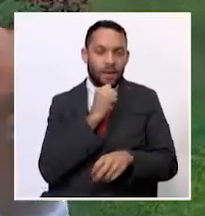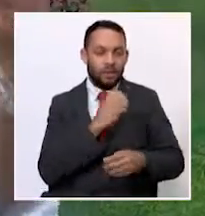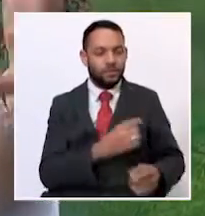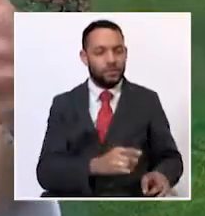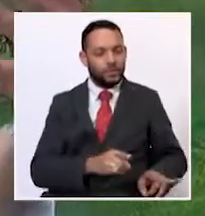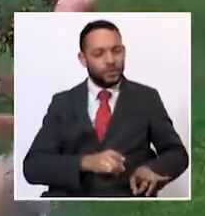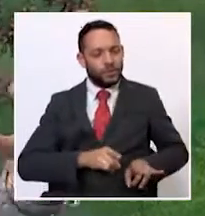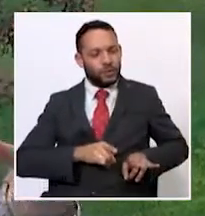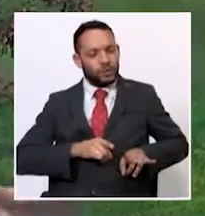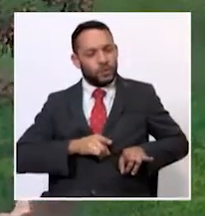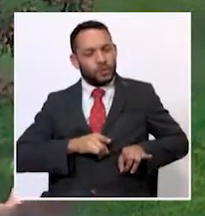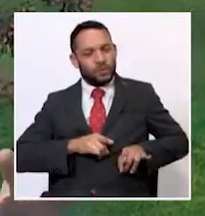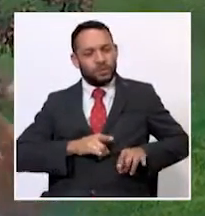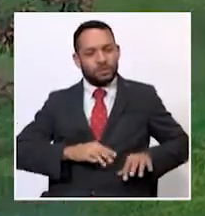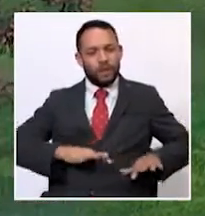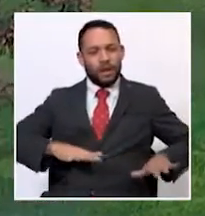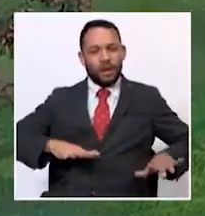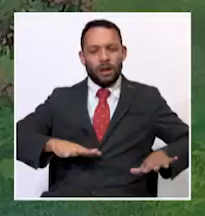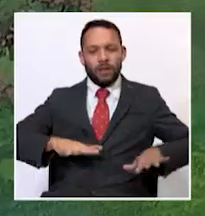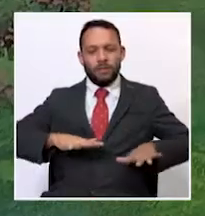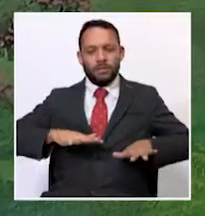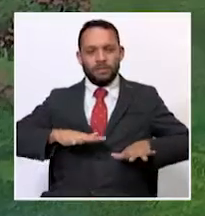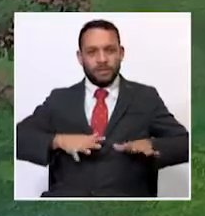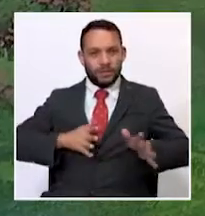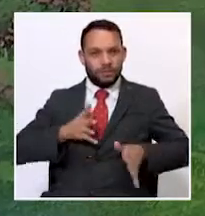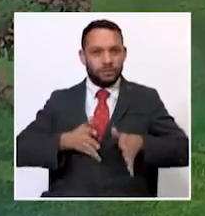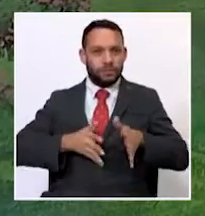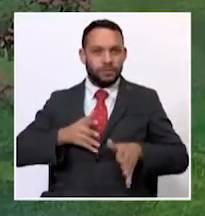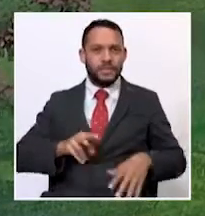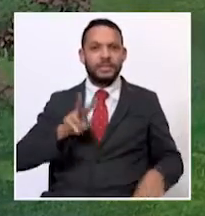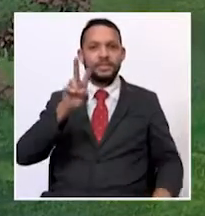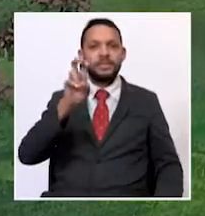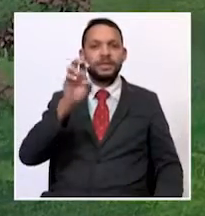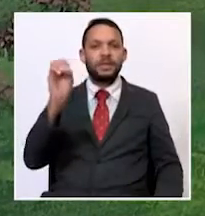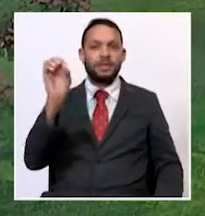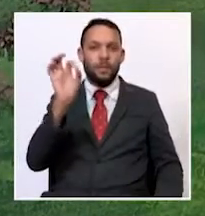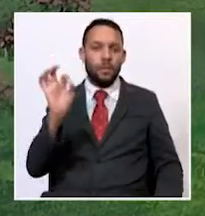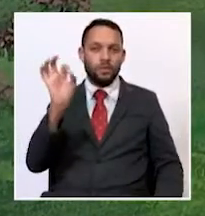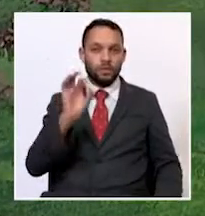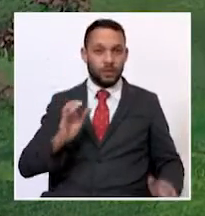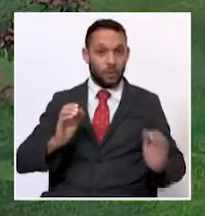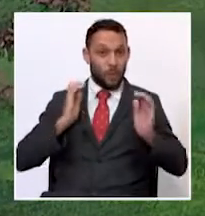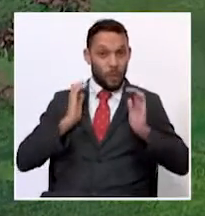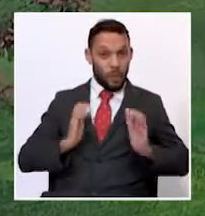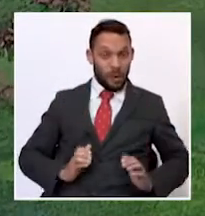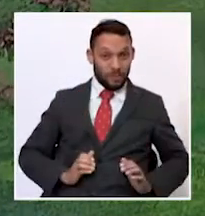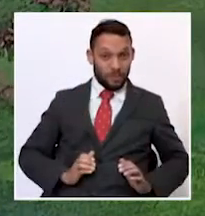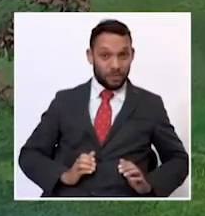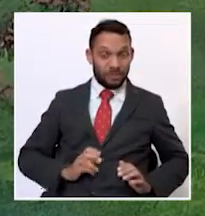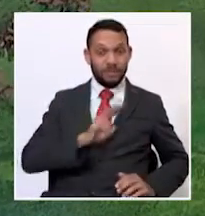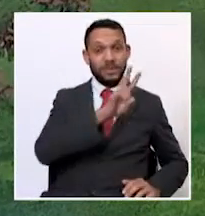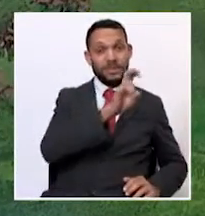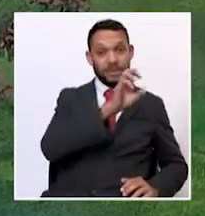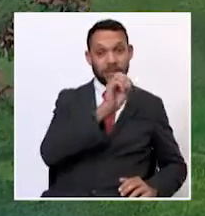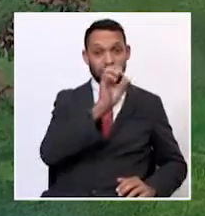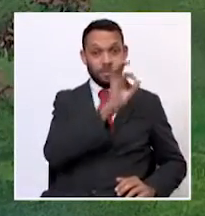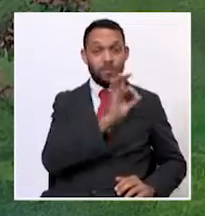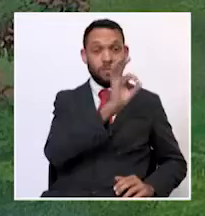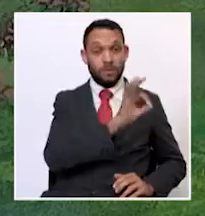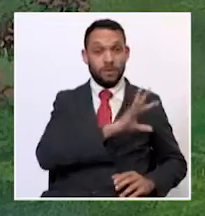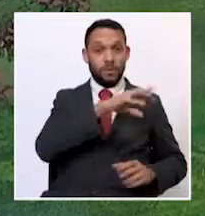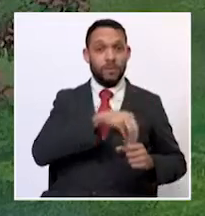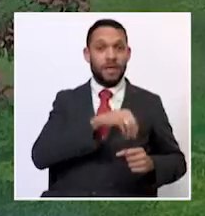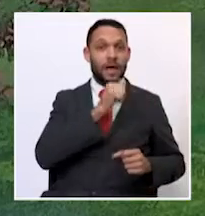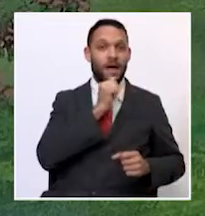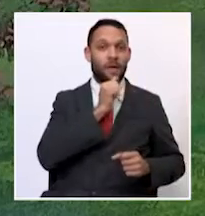cuerpo tiene un comportamiento totalmente diferente, somos 70% agua. Voy a integrarme en el agua. Y como